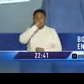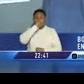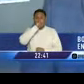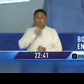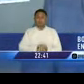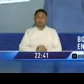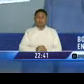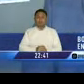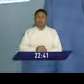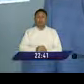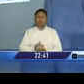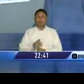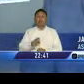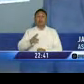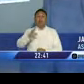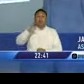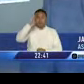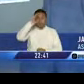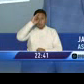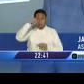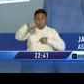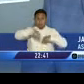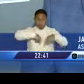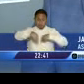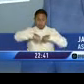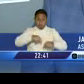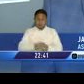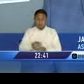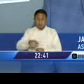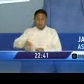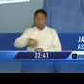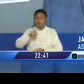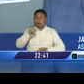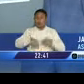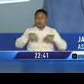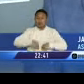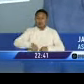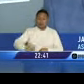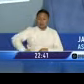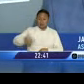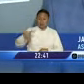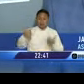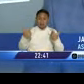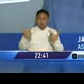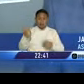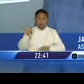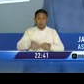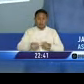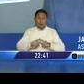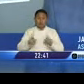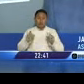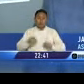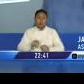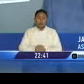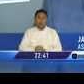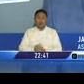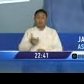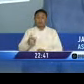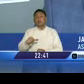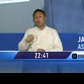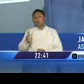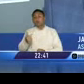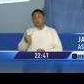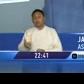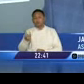de tránsito, en el reglamento no se les debería permitir utilizar armas de fuego letales, pero sí, por ejemplo, los phaser o otro